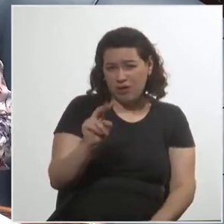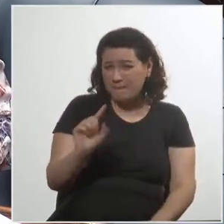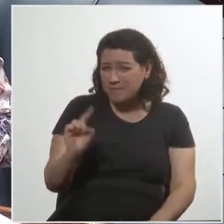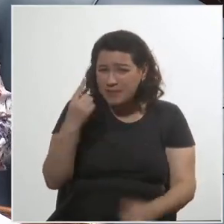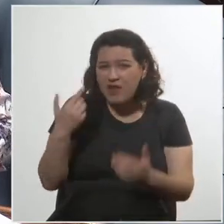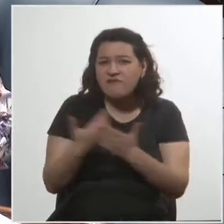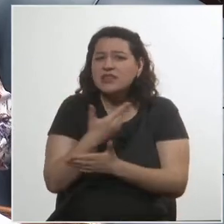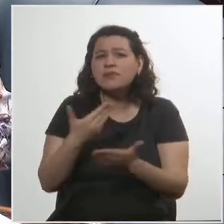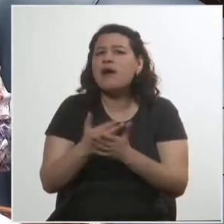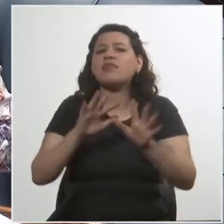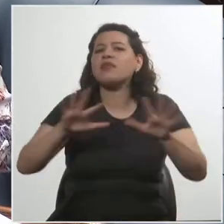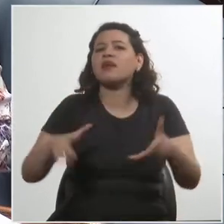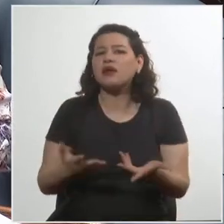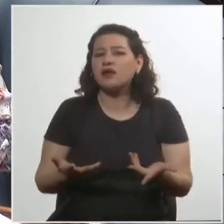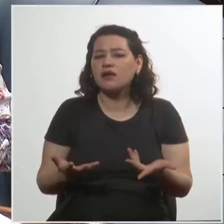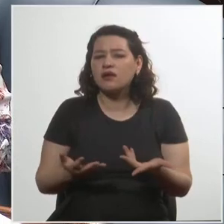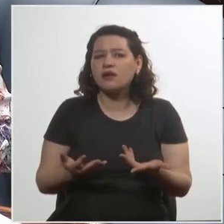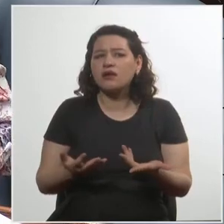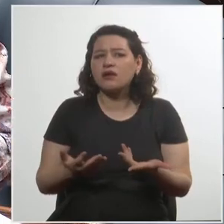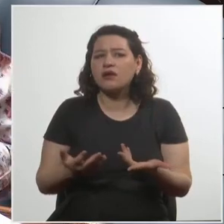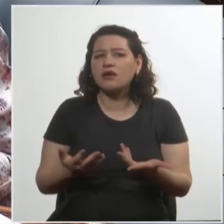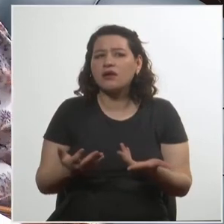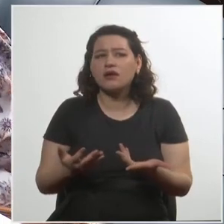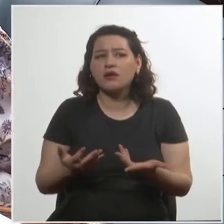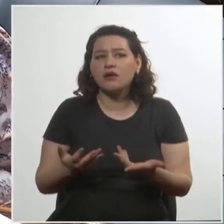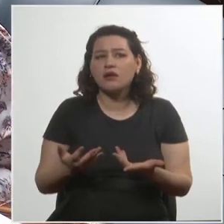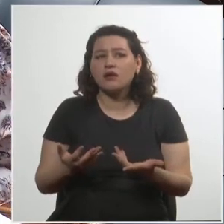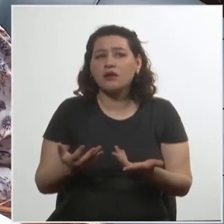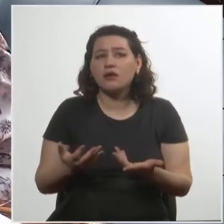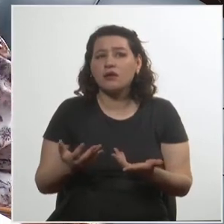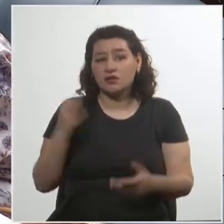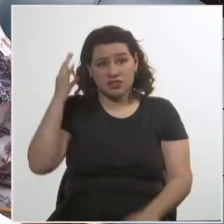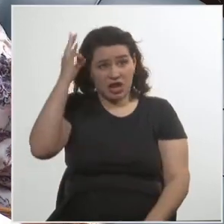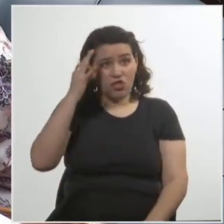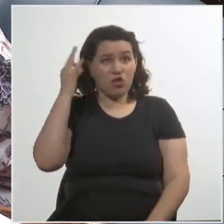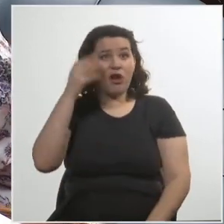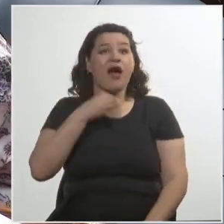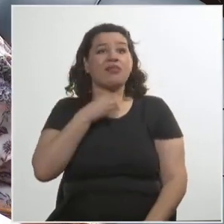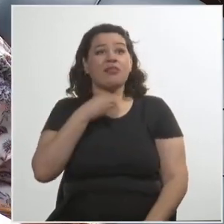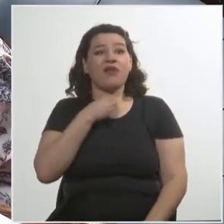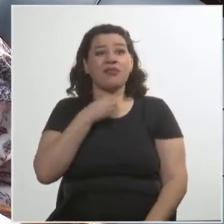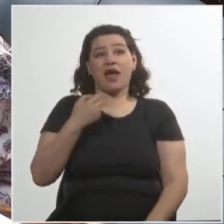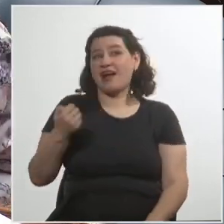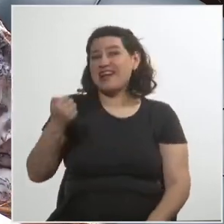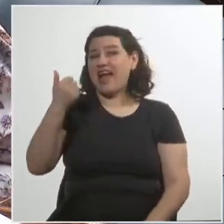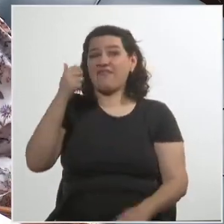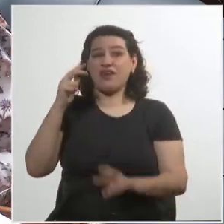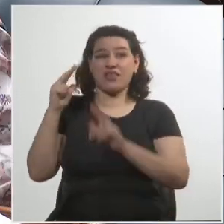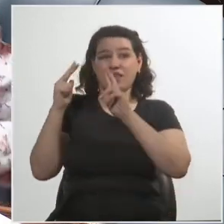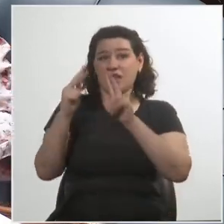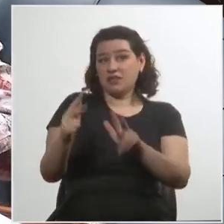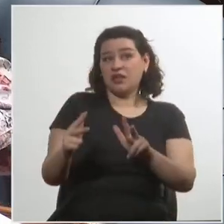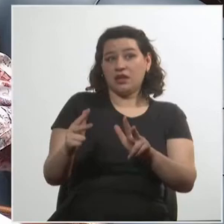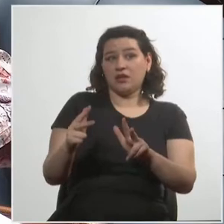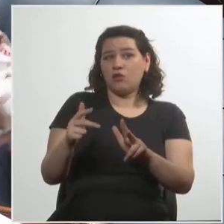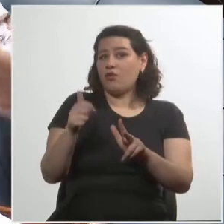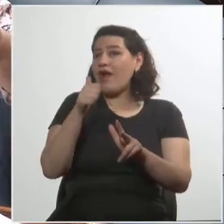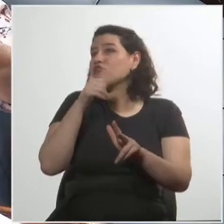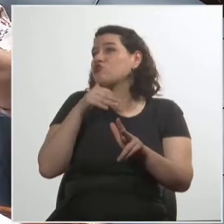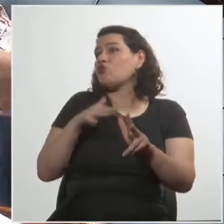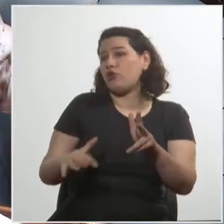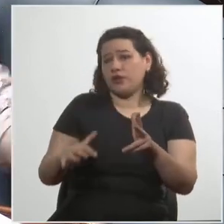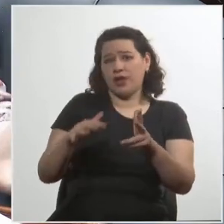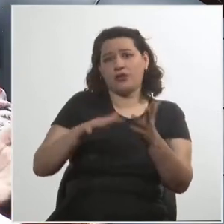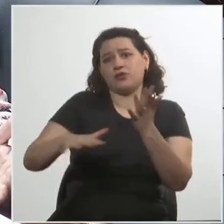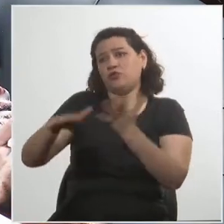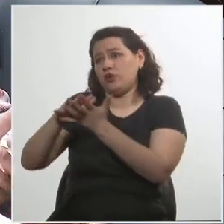primera víctima de qué porque el senador Andrade acaba de hacer un racconto de